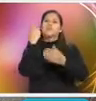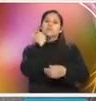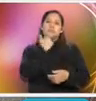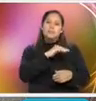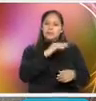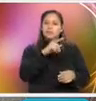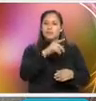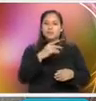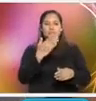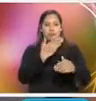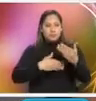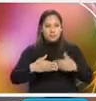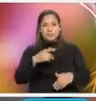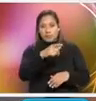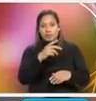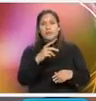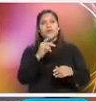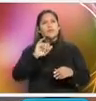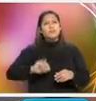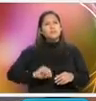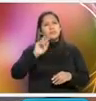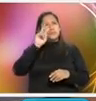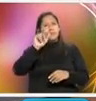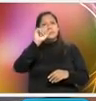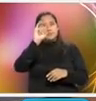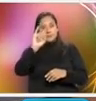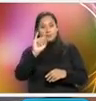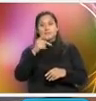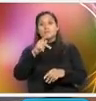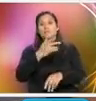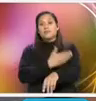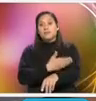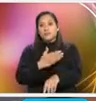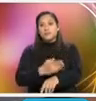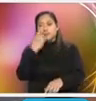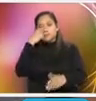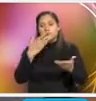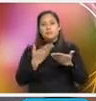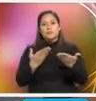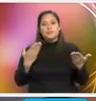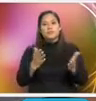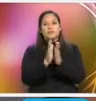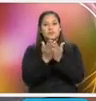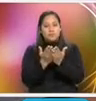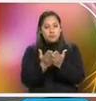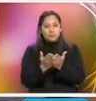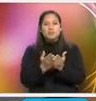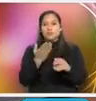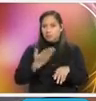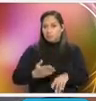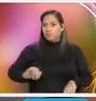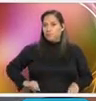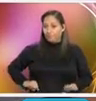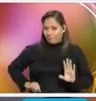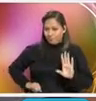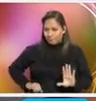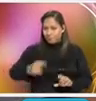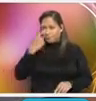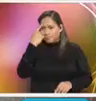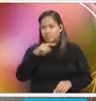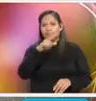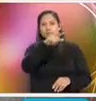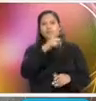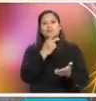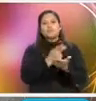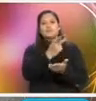interesante ver ese formato, y a la vez pues que nos acompañen para la presentación de este libro, que es muy interesante, tanto para el gremio